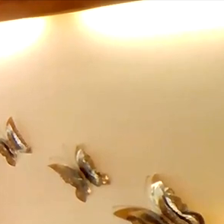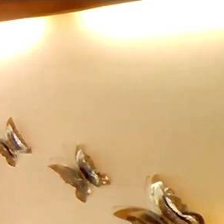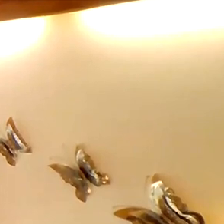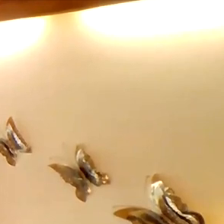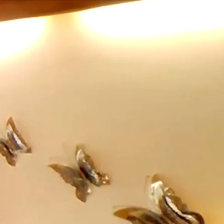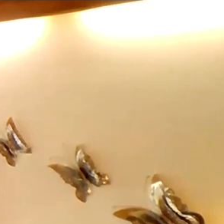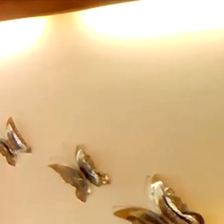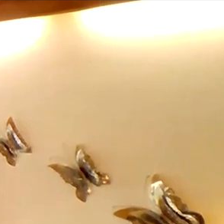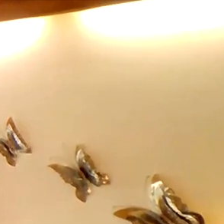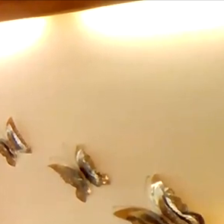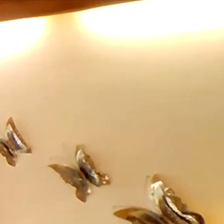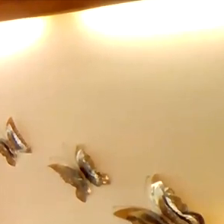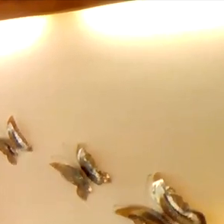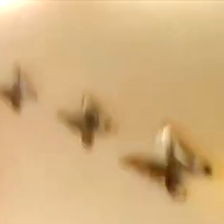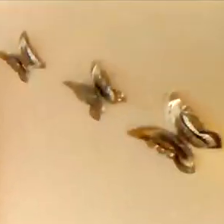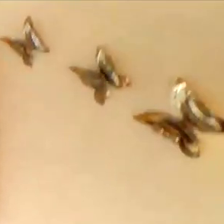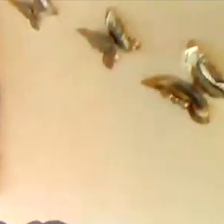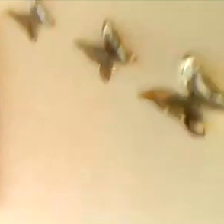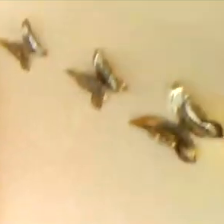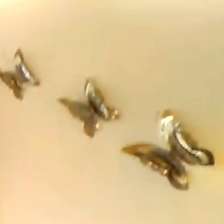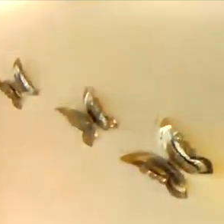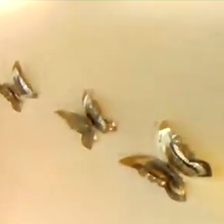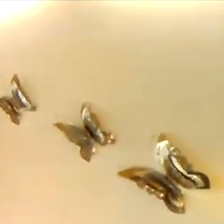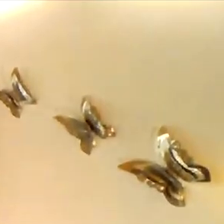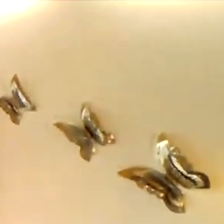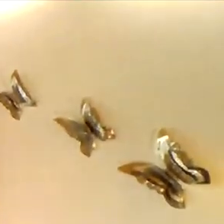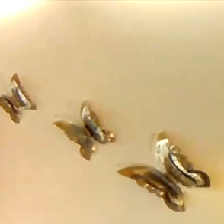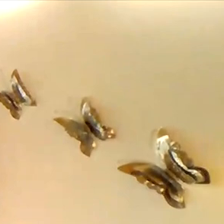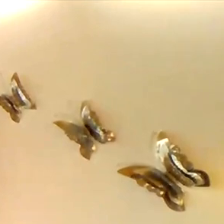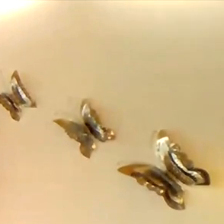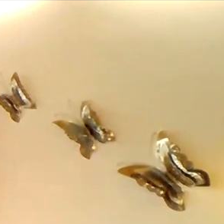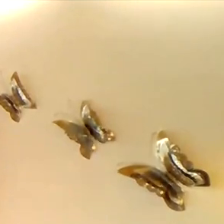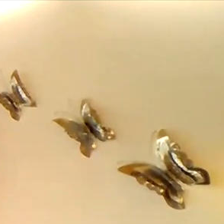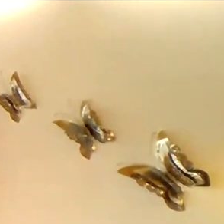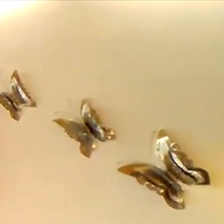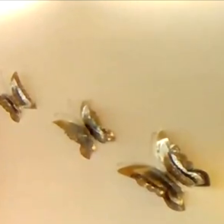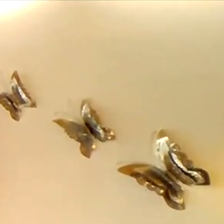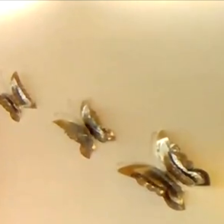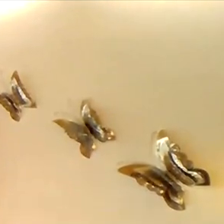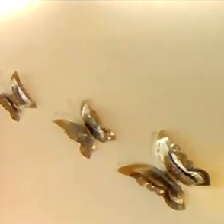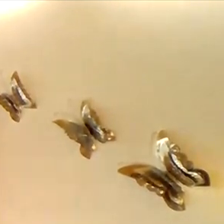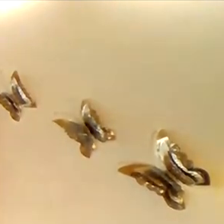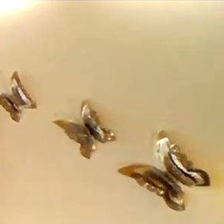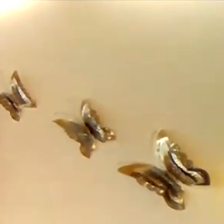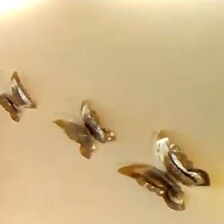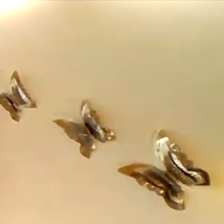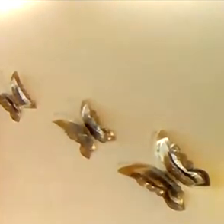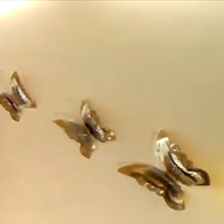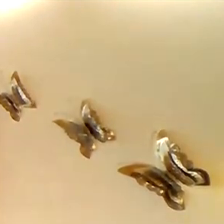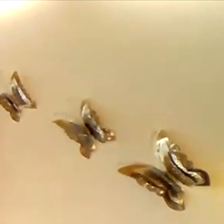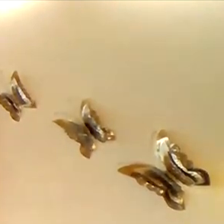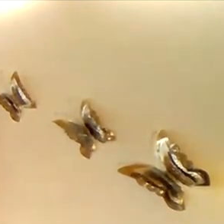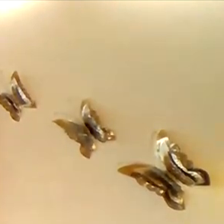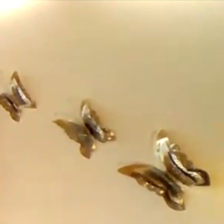¿Se me escucha ahora? Ahora sí la escuchamos. Ya, perfecto, disculpen. No sé qué pasó, pero se me cayó de